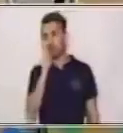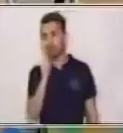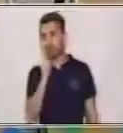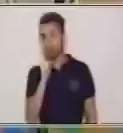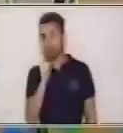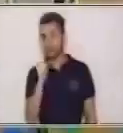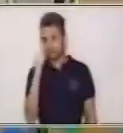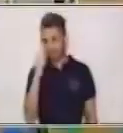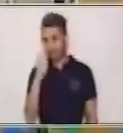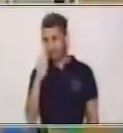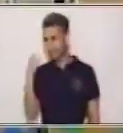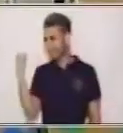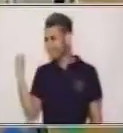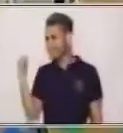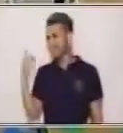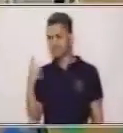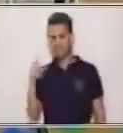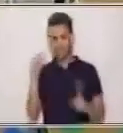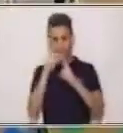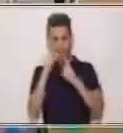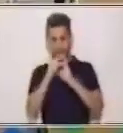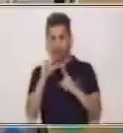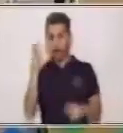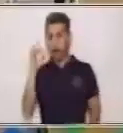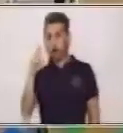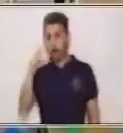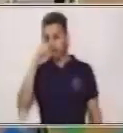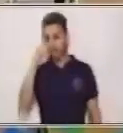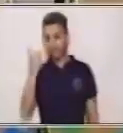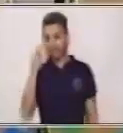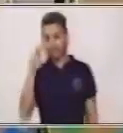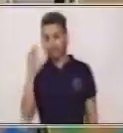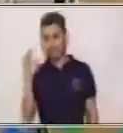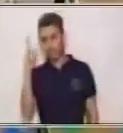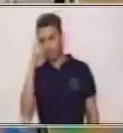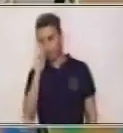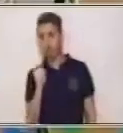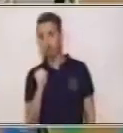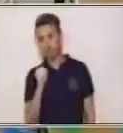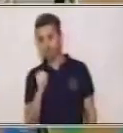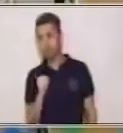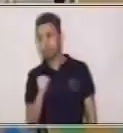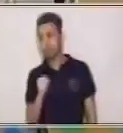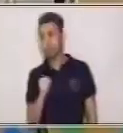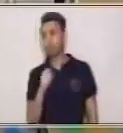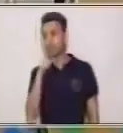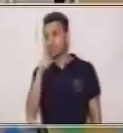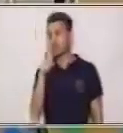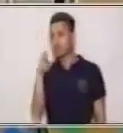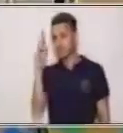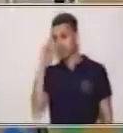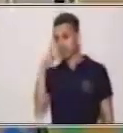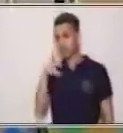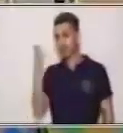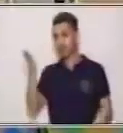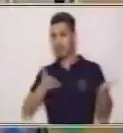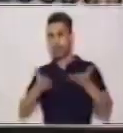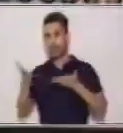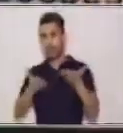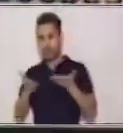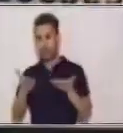a ti tú conoces la palabra octavos? Yo sé que te gusta jugar fútbol. ¿Y por qué crees que se llama octavos de final? Porque